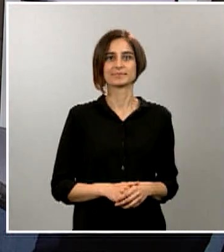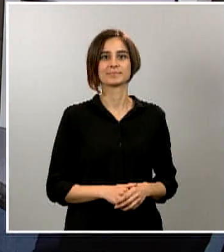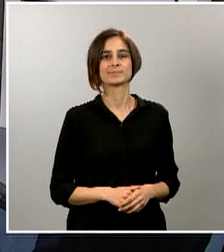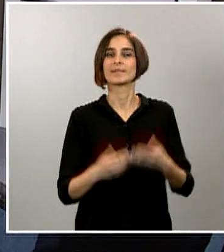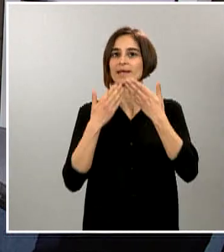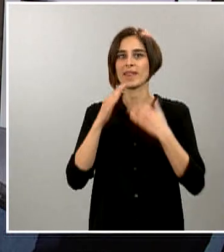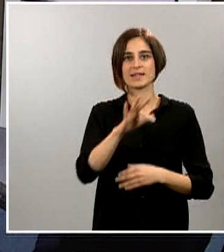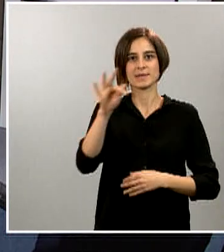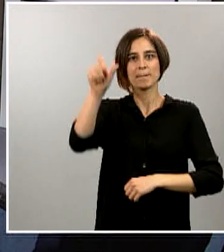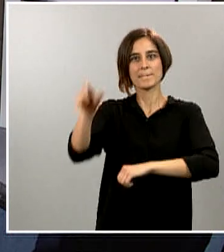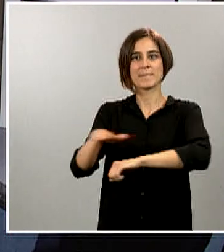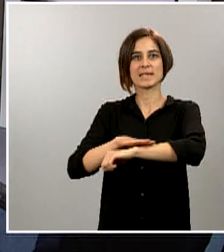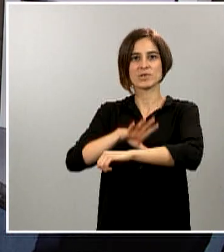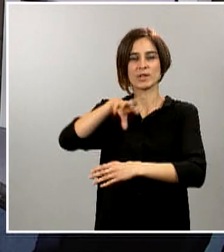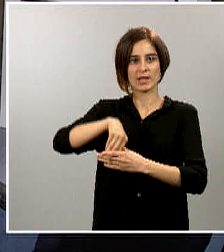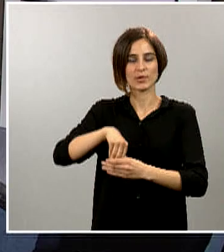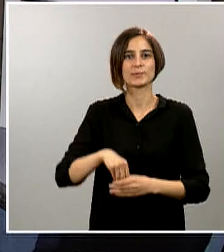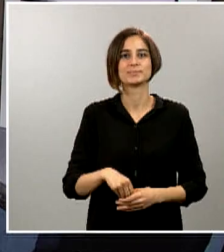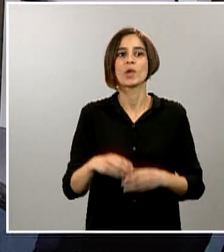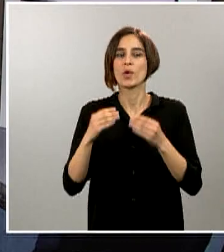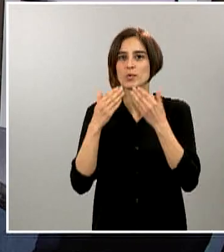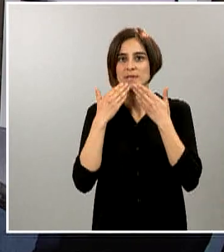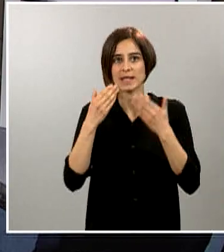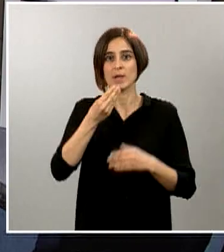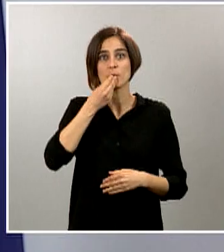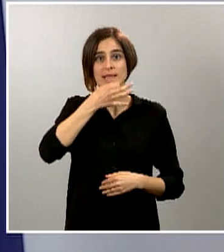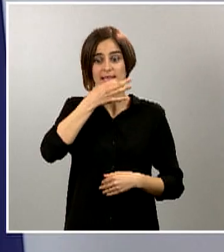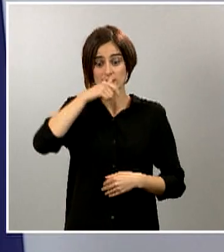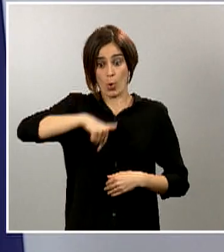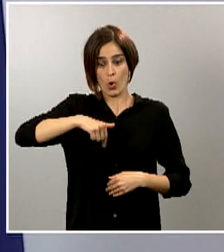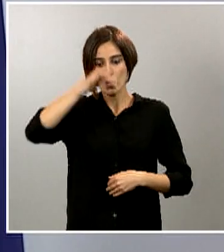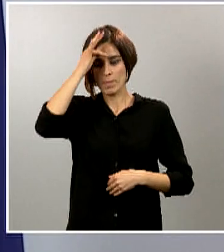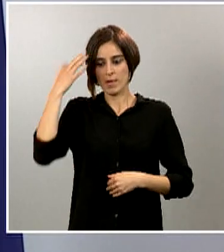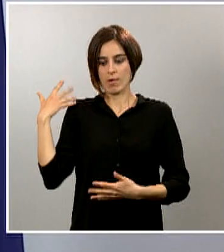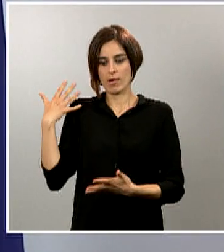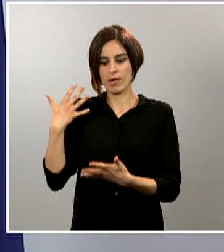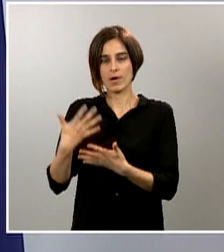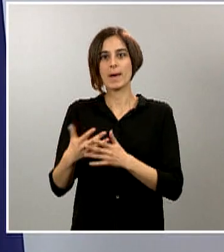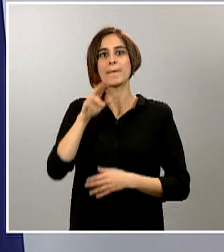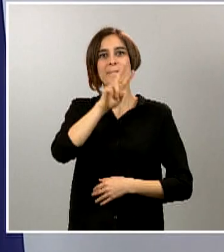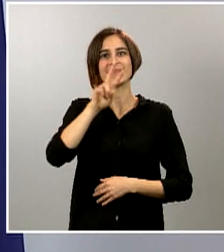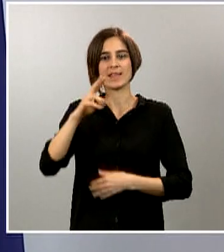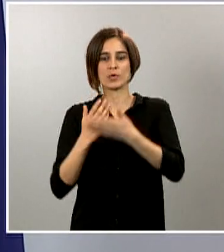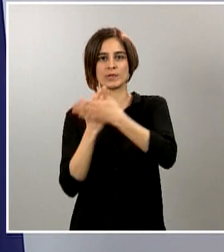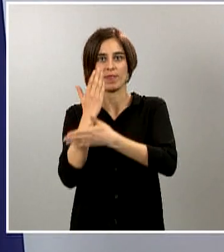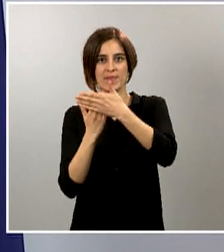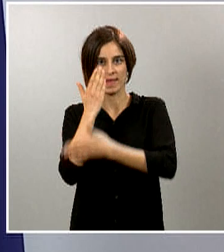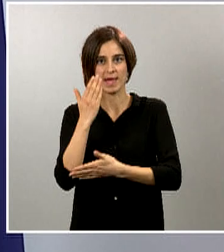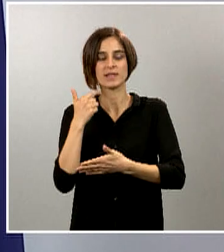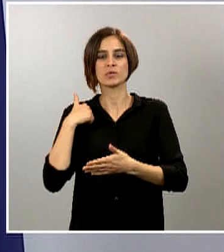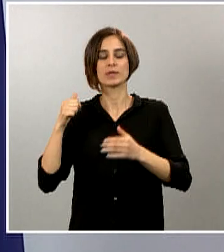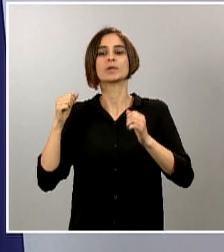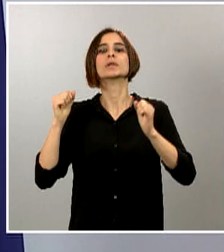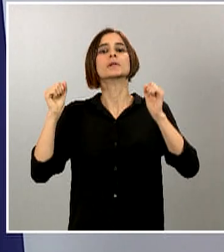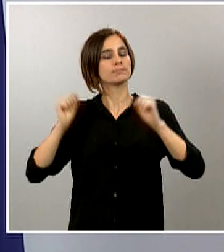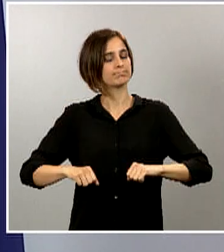tardes. Cumplimos ya este domingo 22 días. 22 días desde que se acordó la restricción de movimientos, desde que se acordó